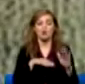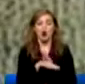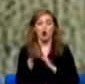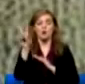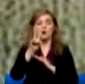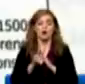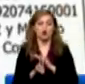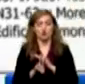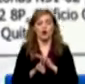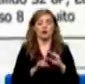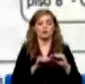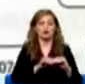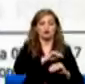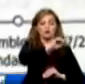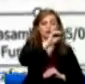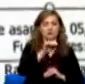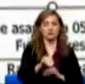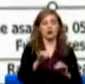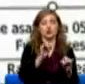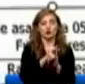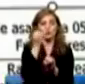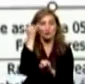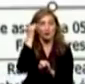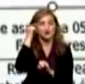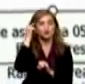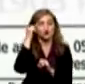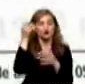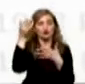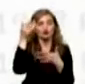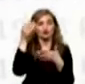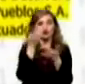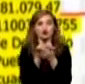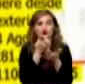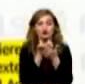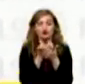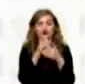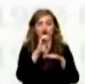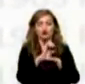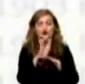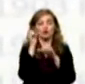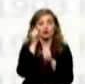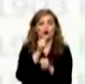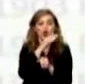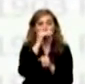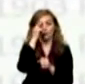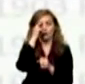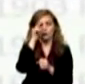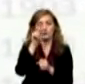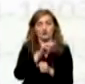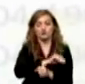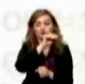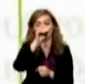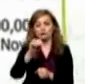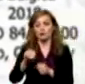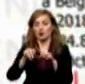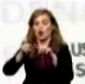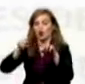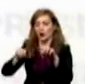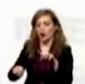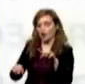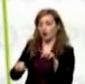de Desarrollo de Venezuela, el Instituto de Pensamiento Político y Económico de Ecuador, fundado por Rafael Correa, y las